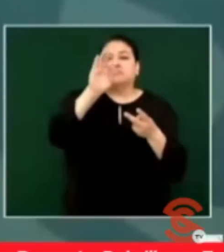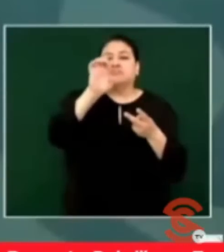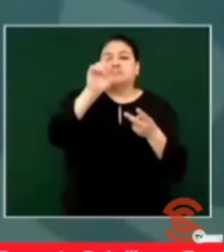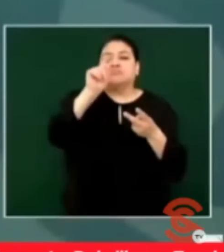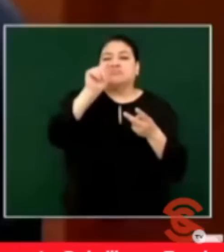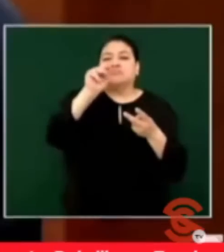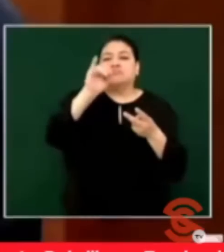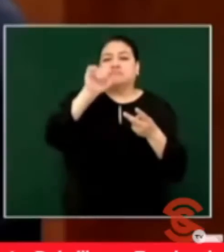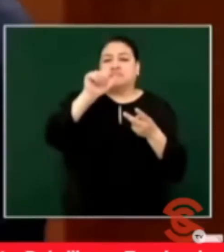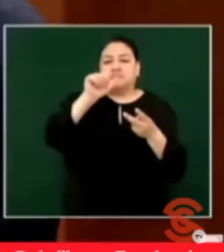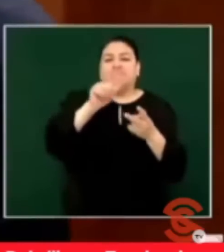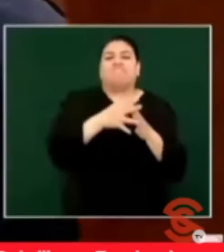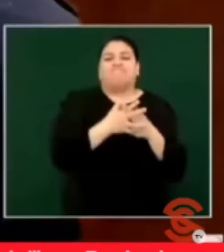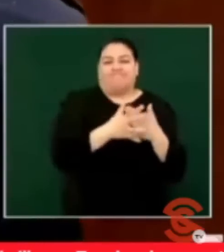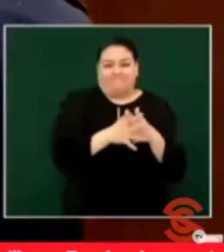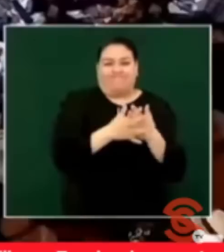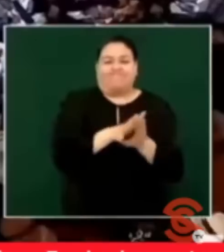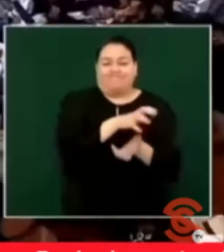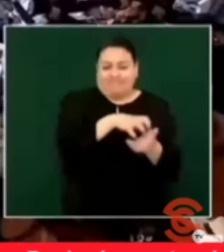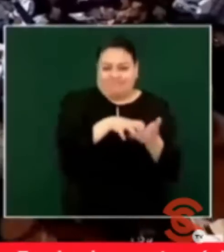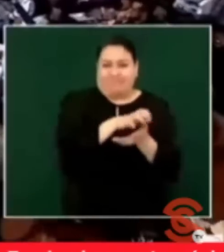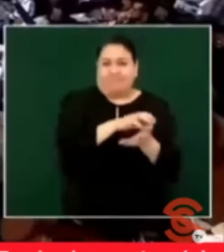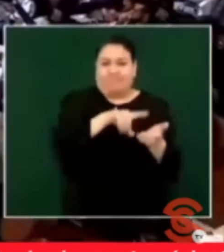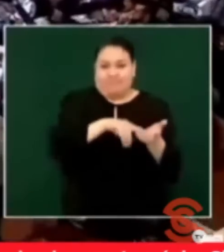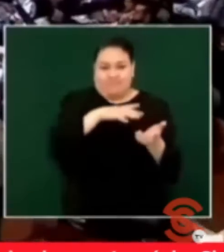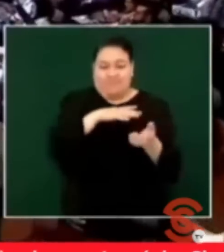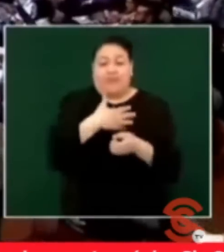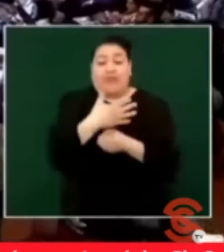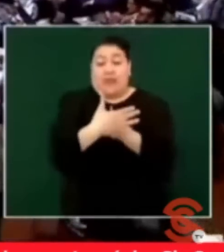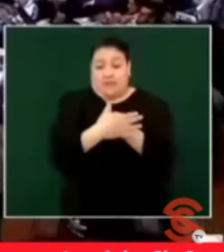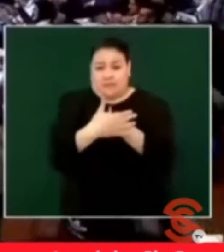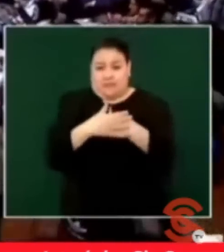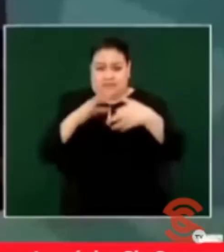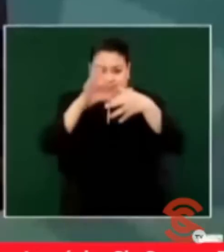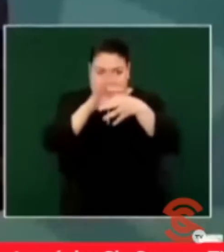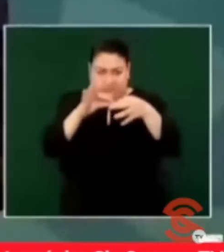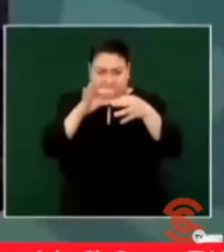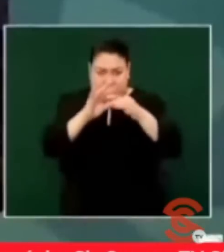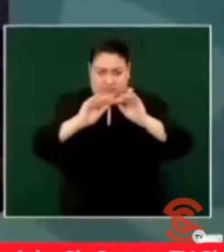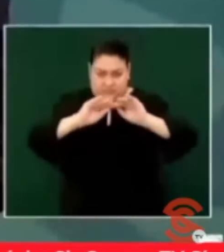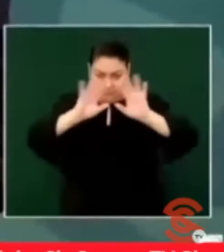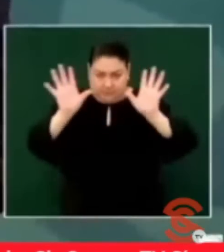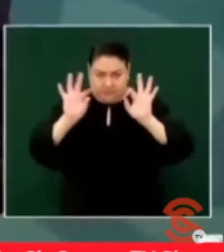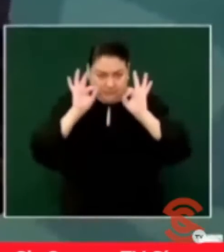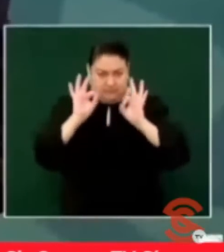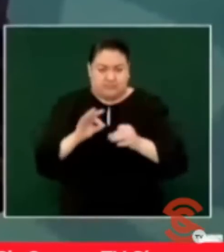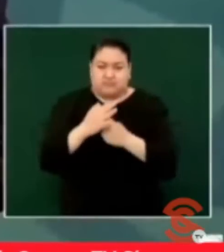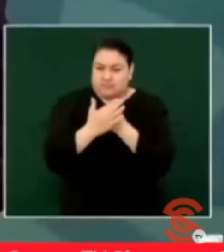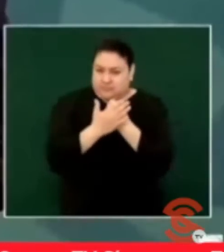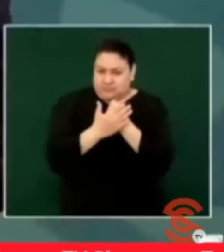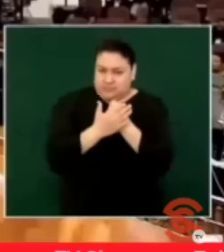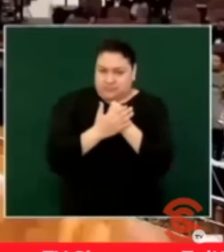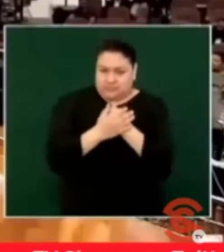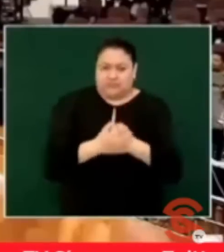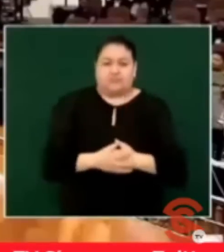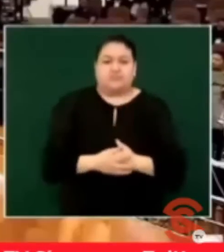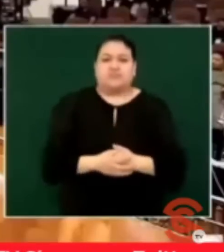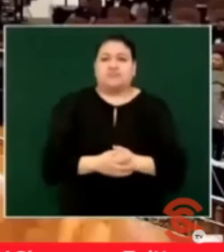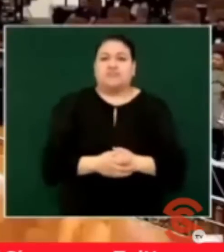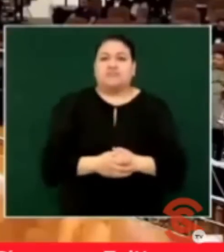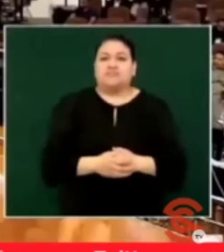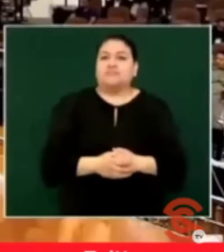después, si se haría la información más explícita, ¿no? ¿De dónde